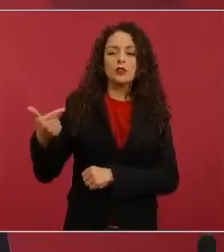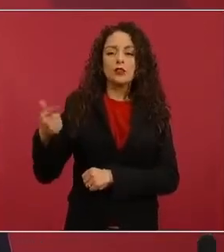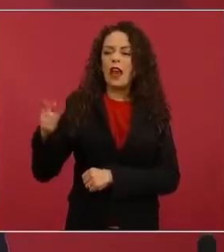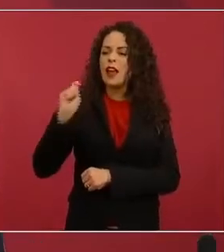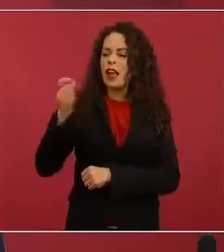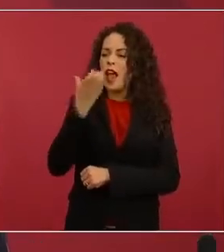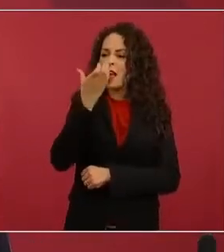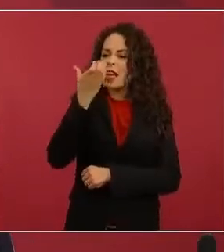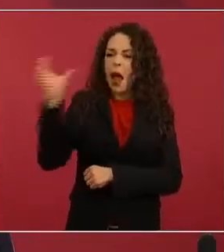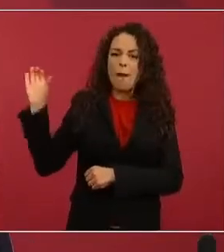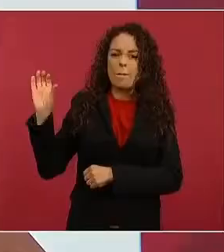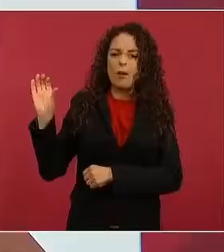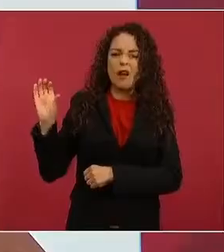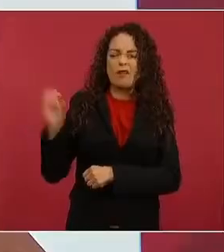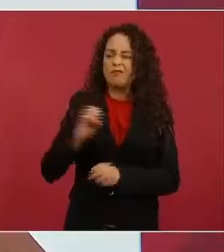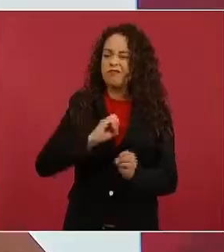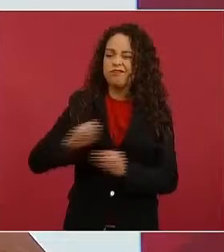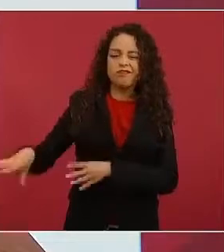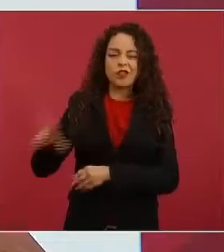Decía, ¿para qué fomentar